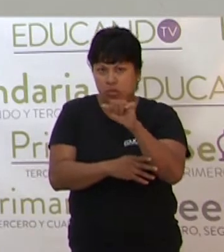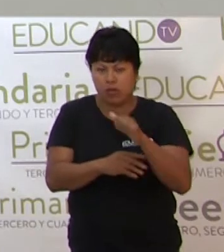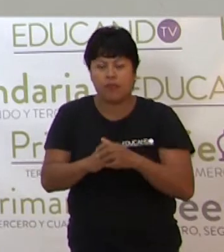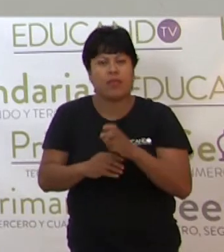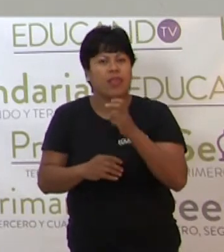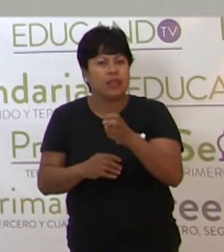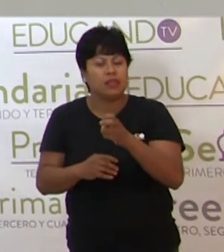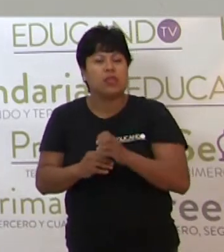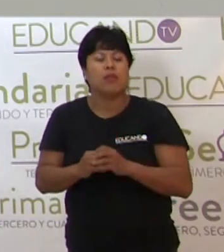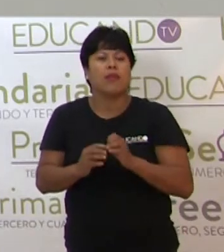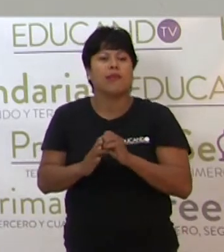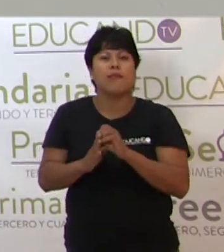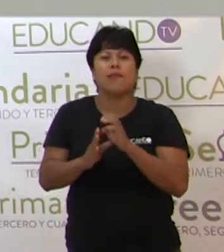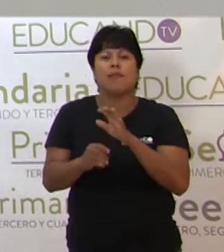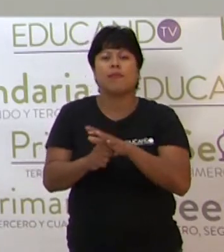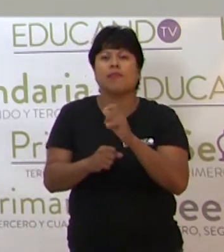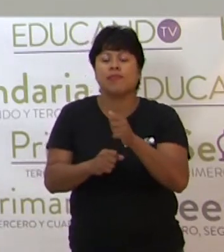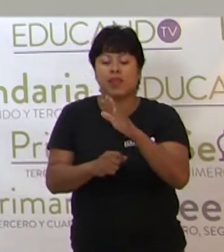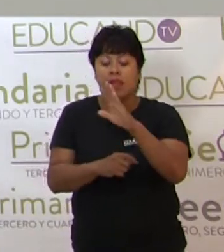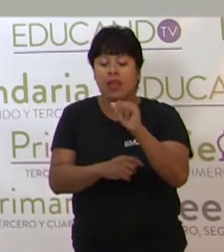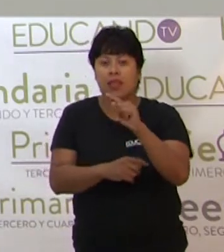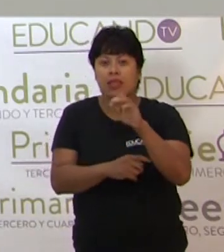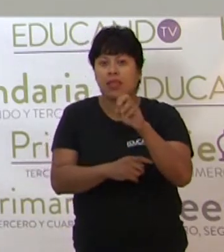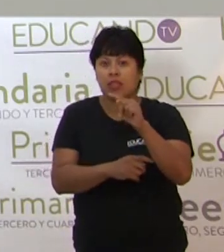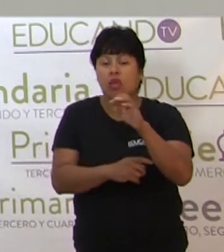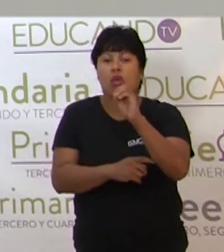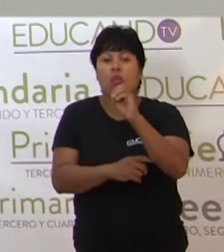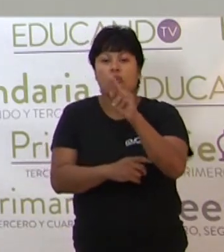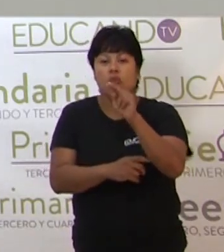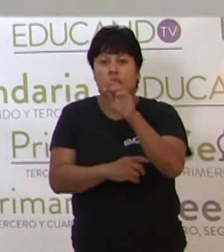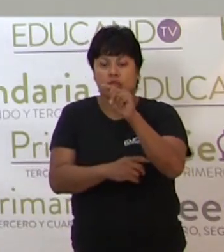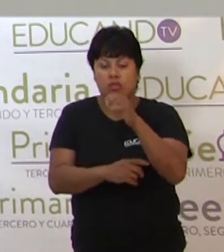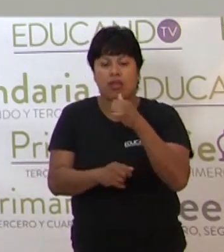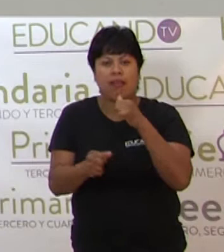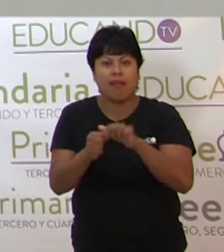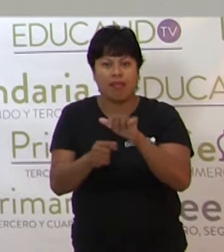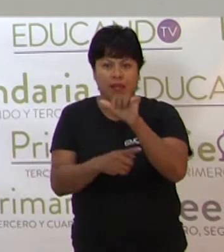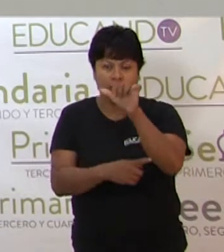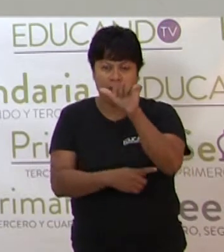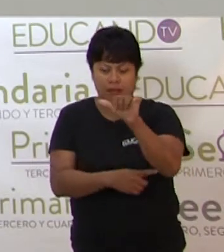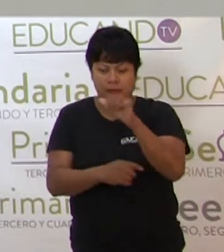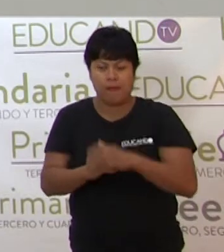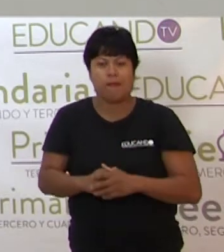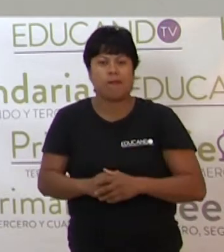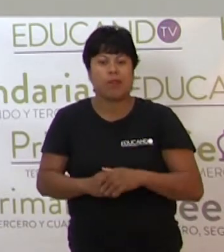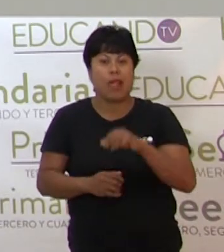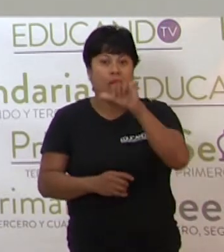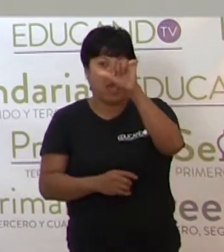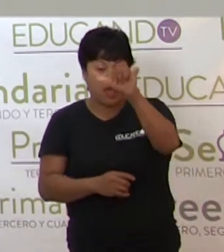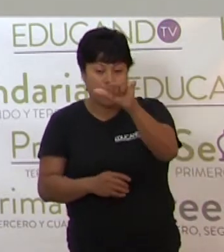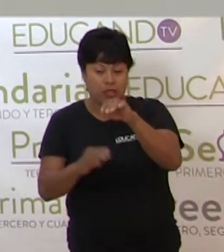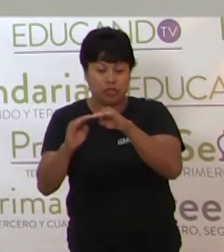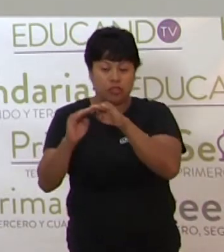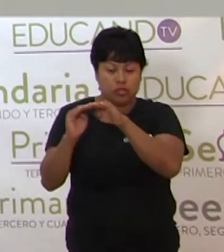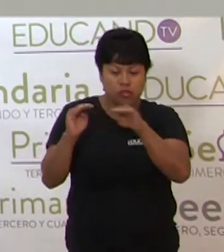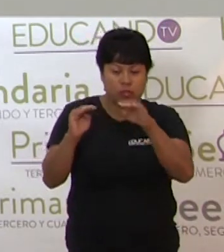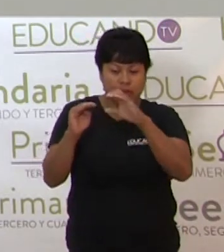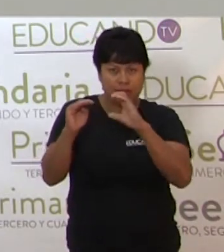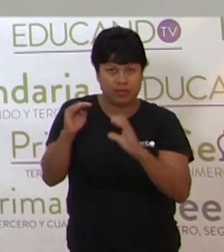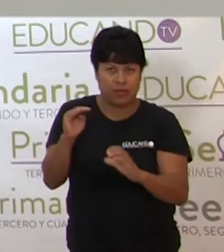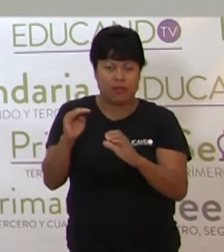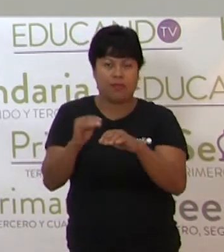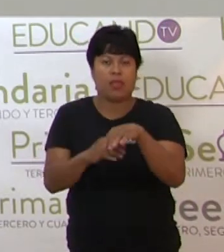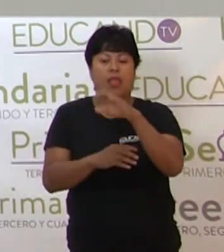¿cuál es el cateto opuesto? ¿Sí? La letra A. ¿Sí? A sobre C, cateto